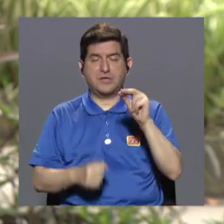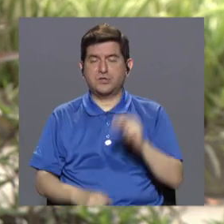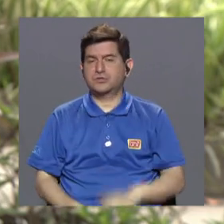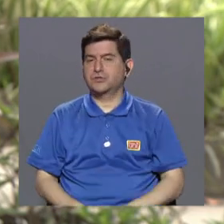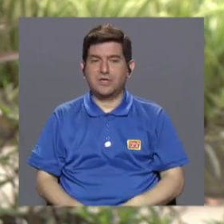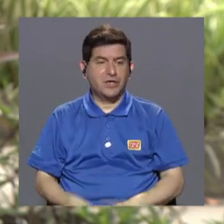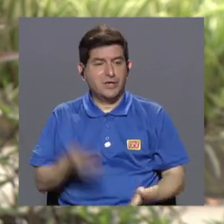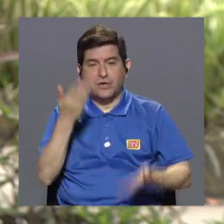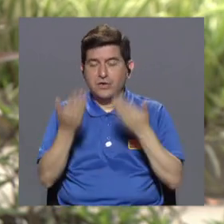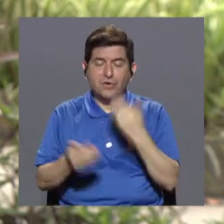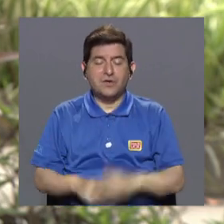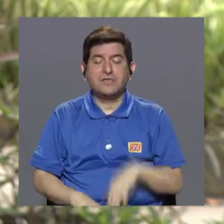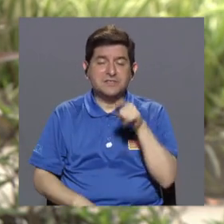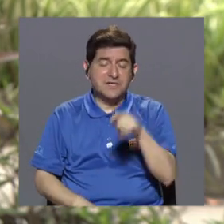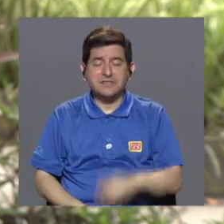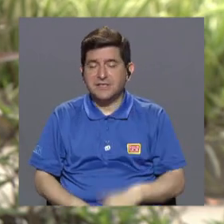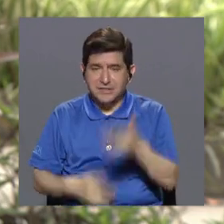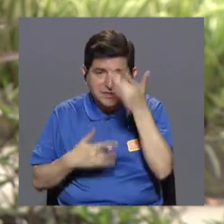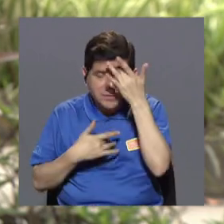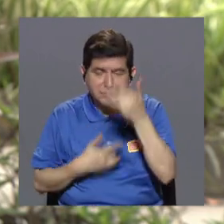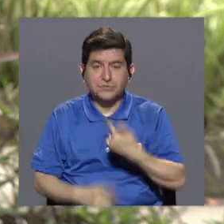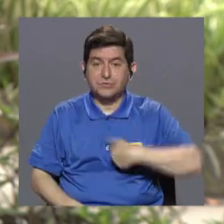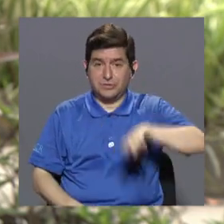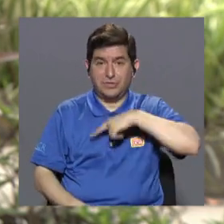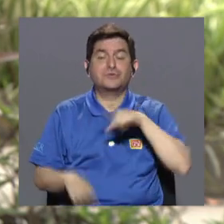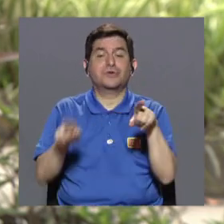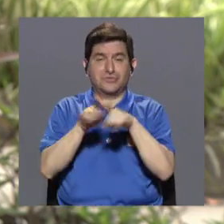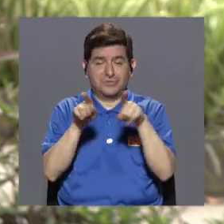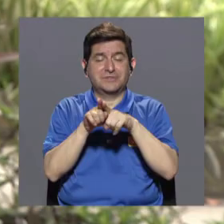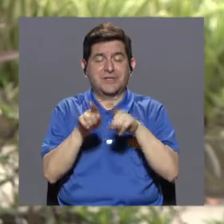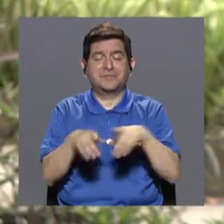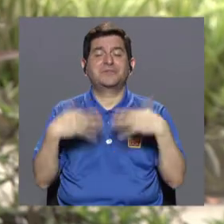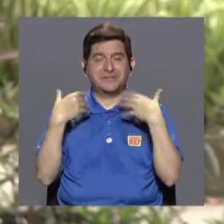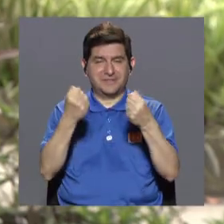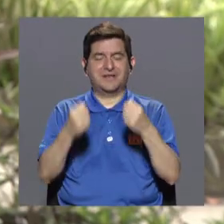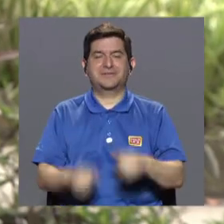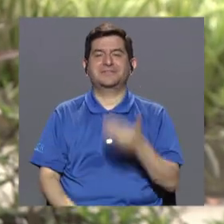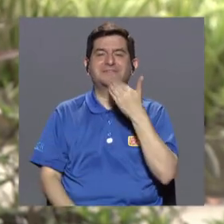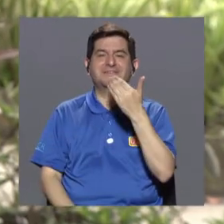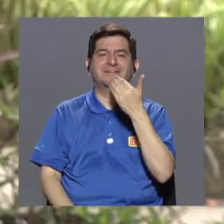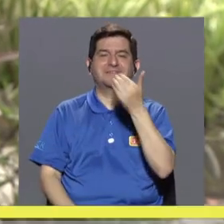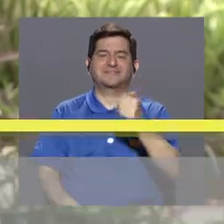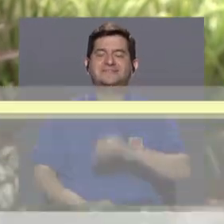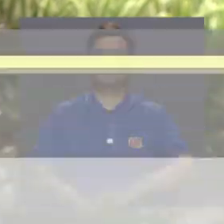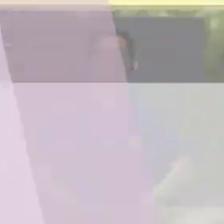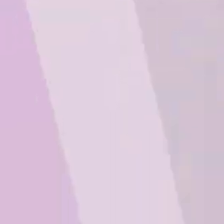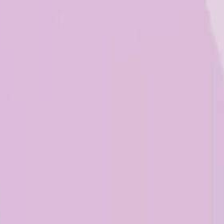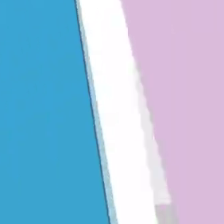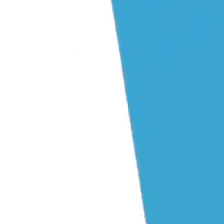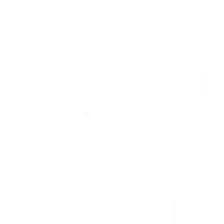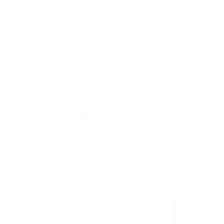ellos están saludables, nosotros también. Está bien. Muchísimas gracias, muy amable. Con gusto.